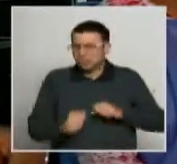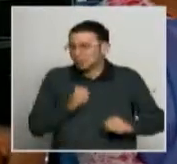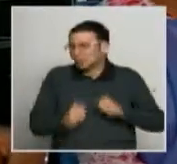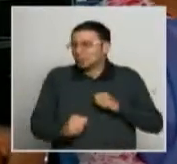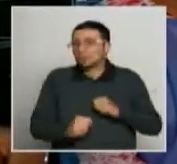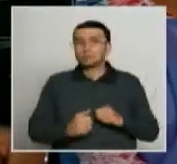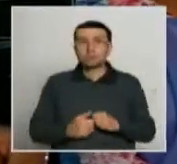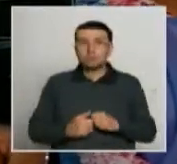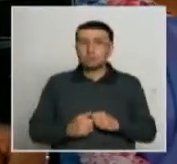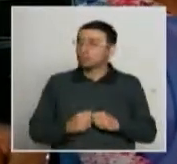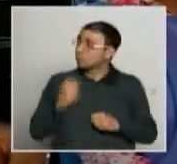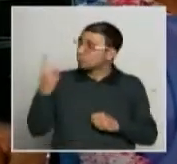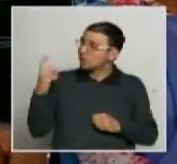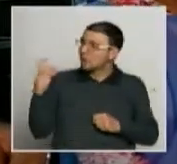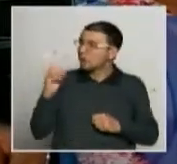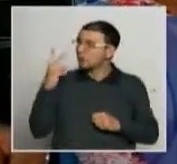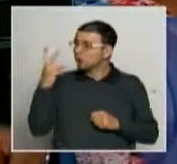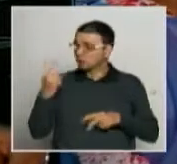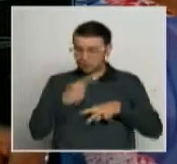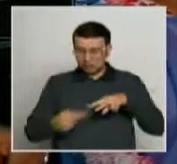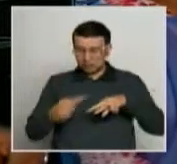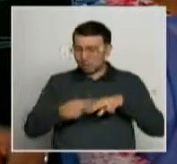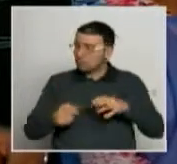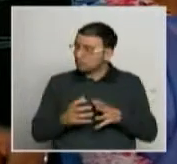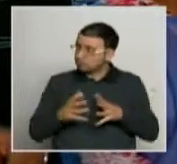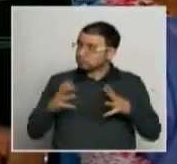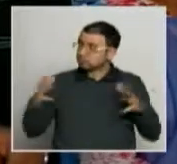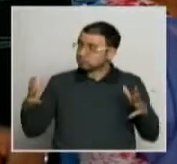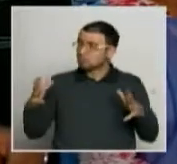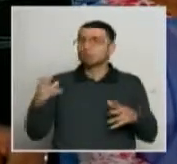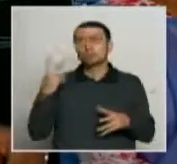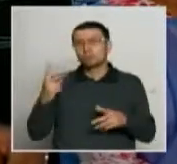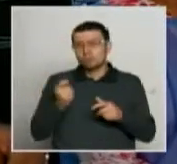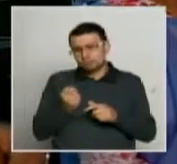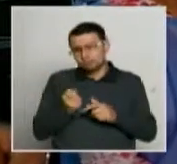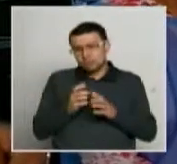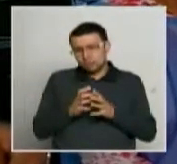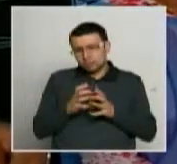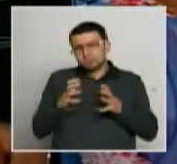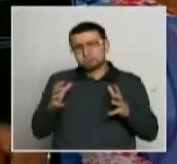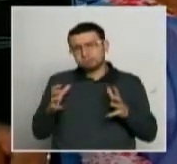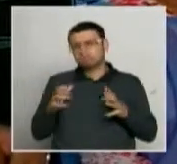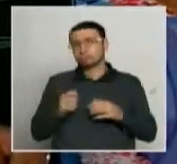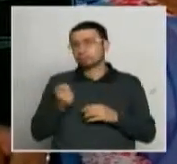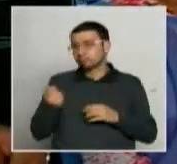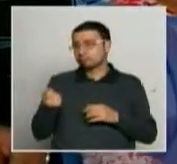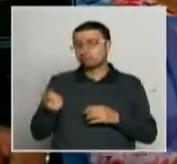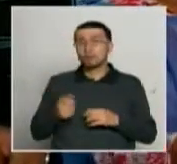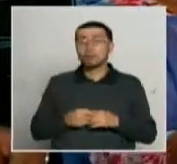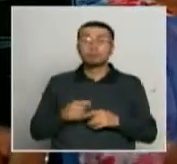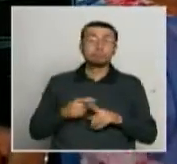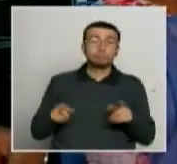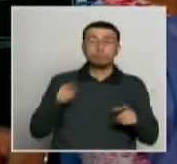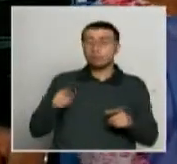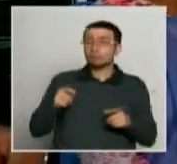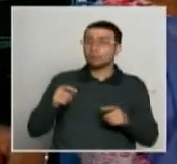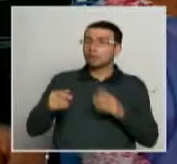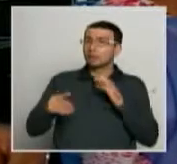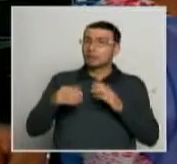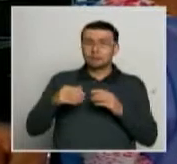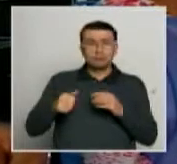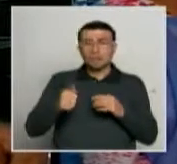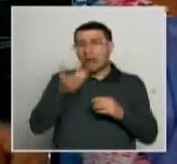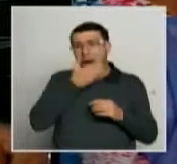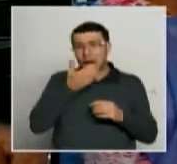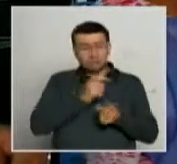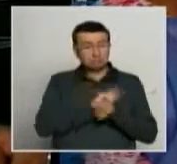la que se le hincha o las dos? Las dos levemente, se me inflaman levemente, pero el cambio de clima más que todo. Yo